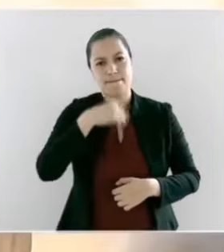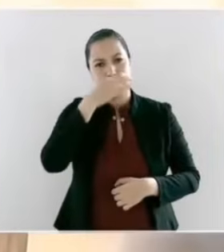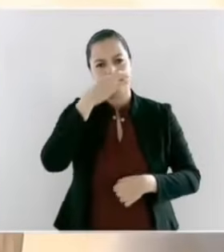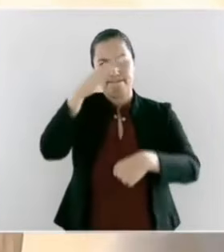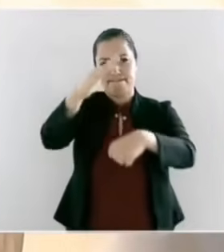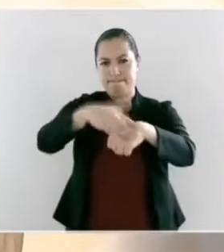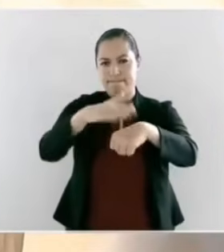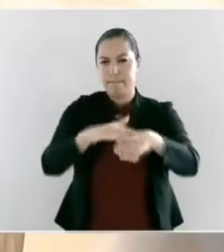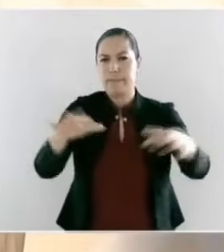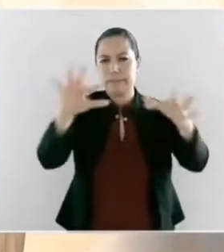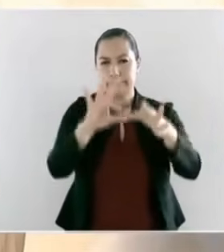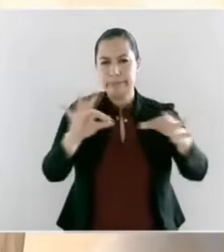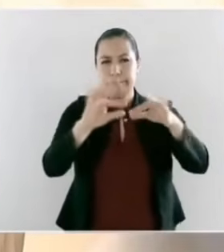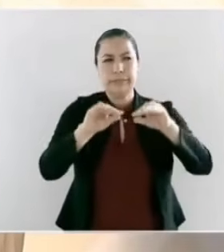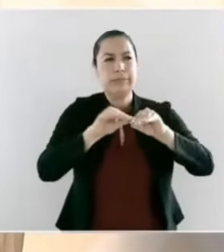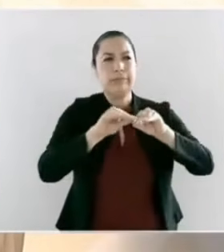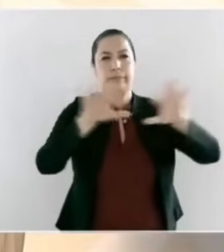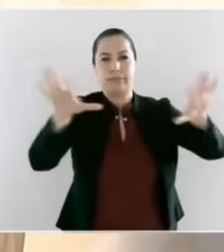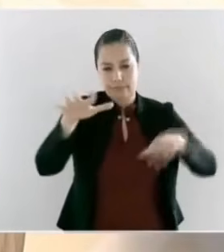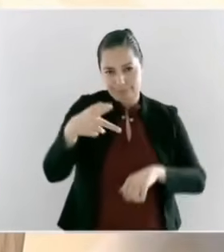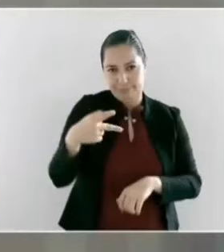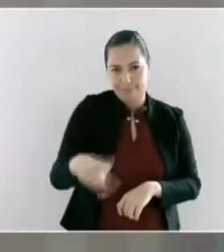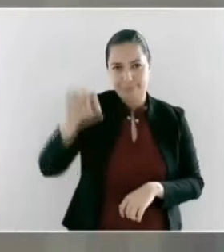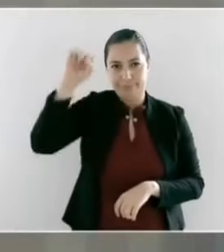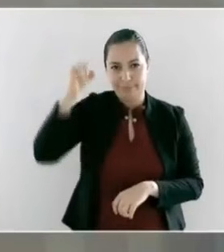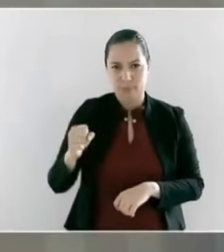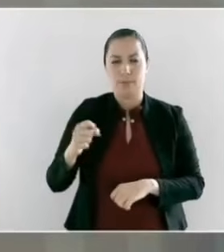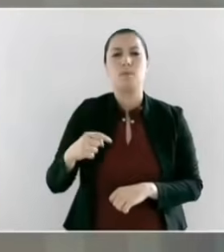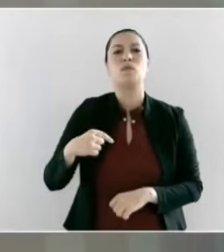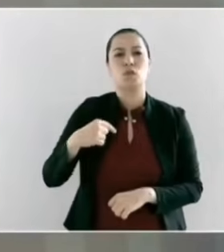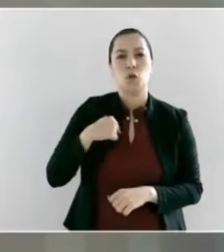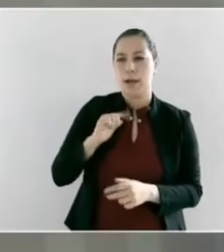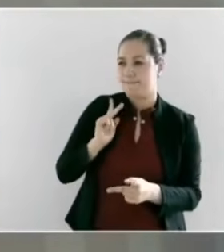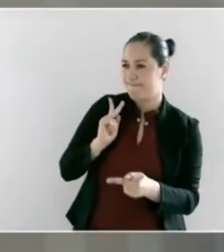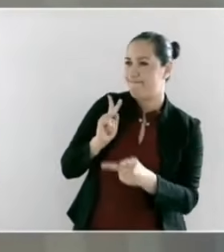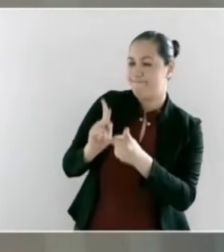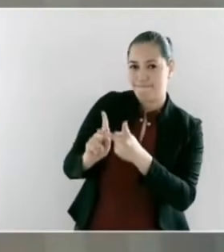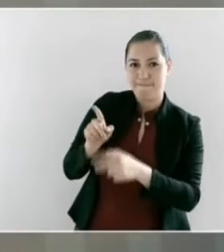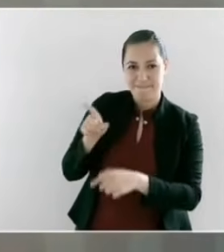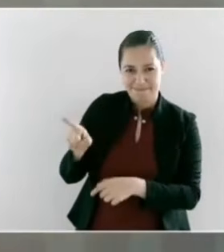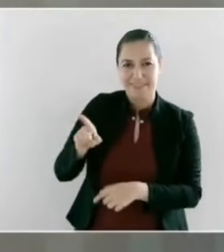Sinaloa. Y coincido con Quirino en que